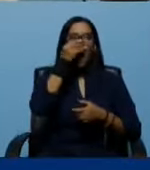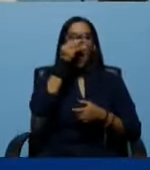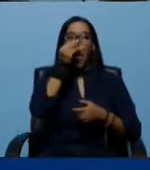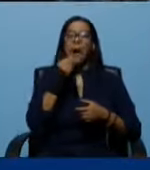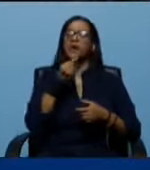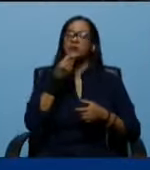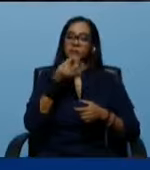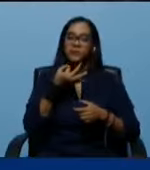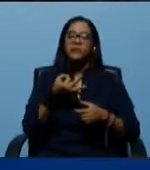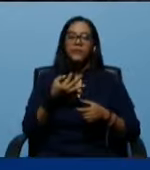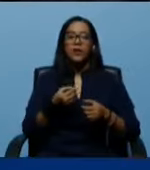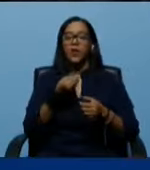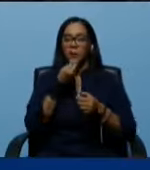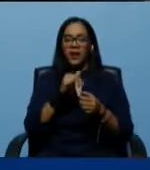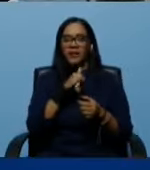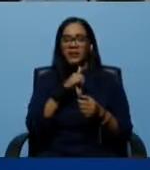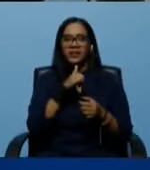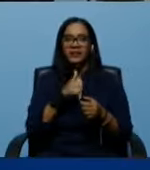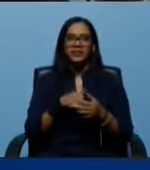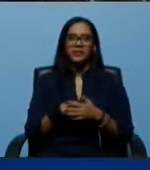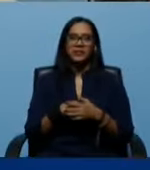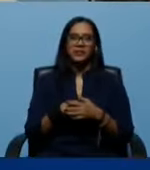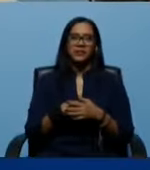noticia. Me emociono y todo.